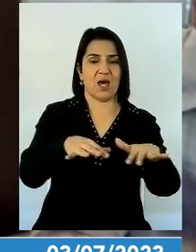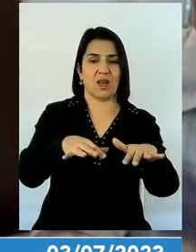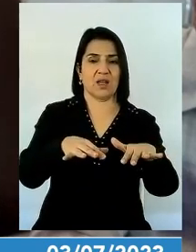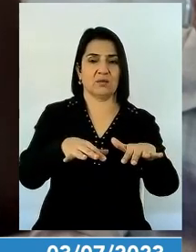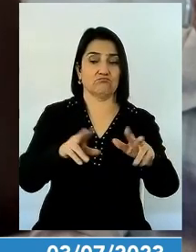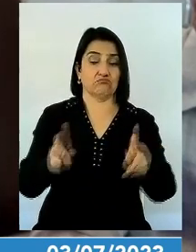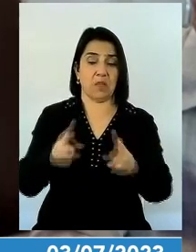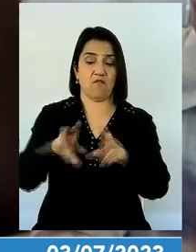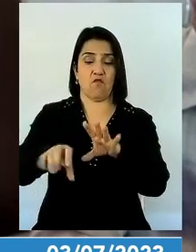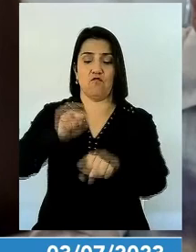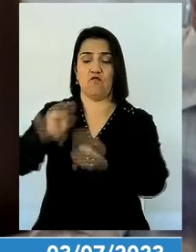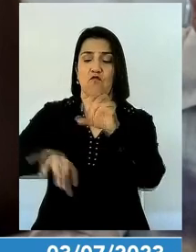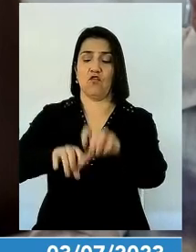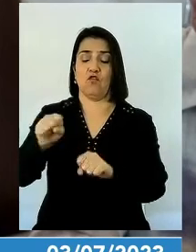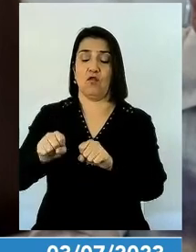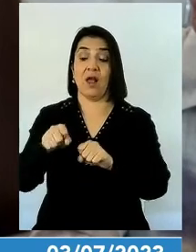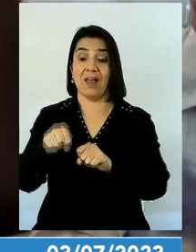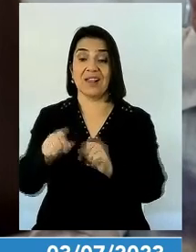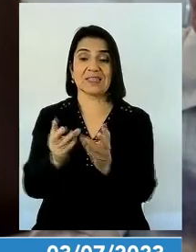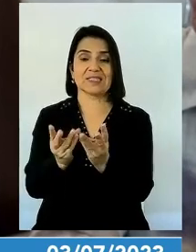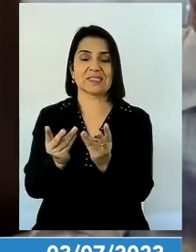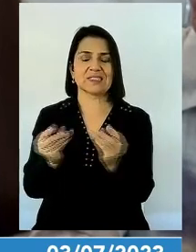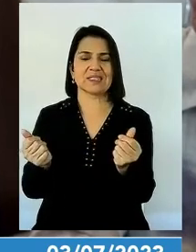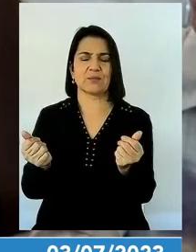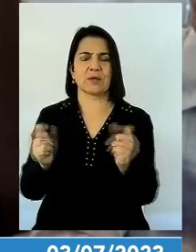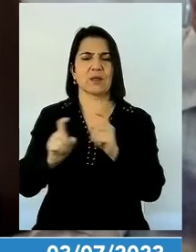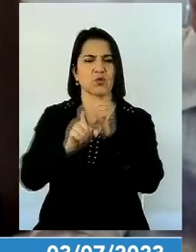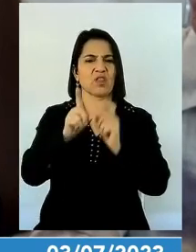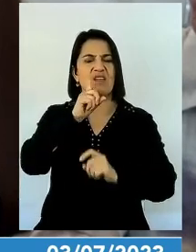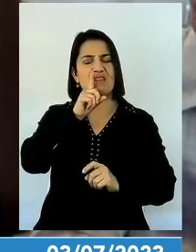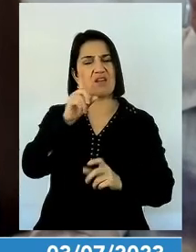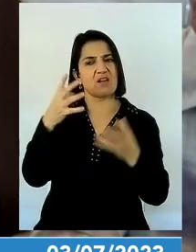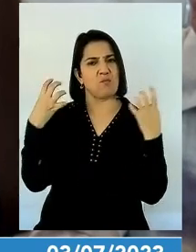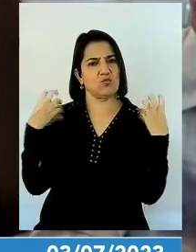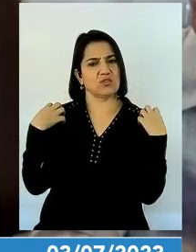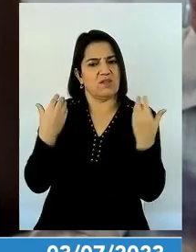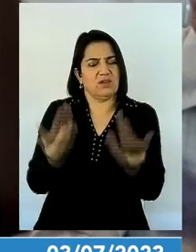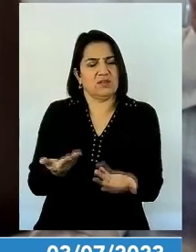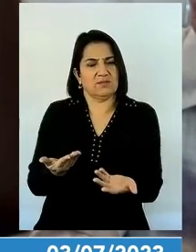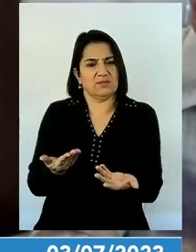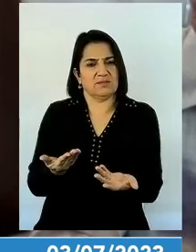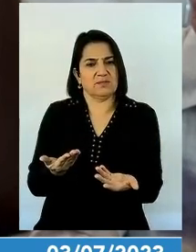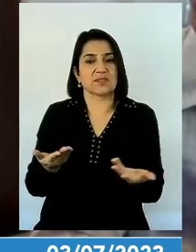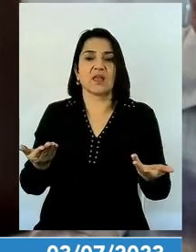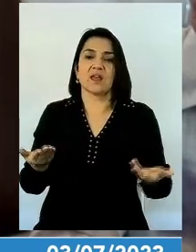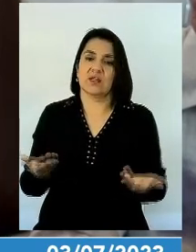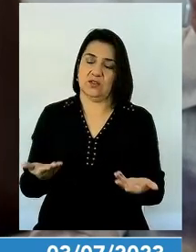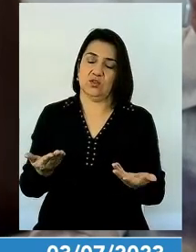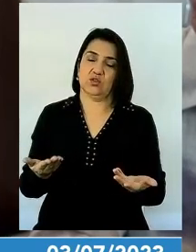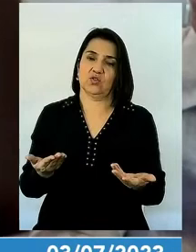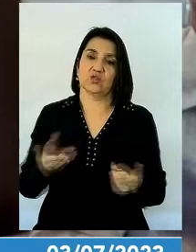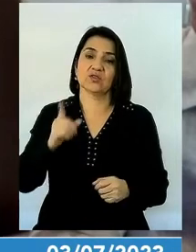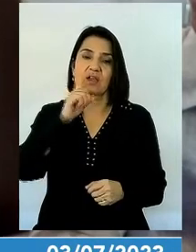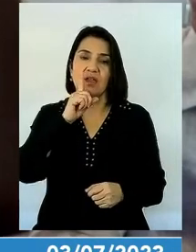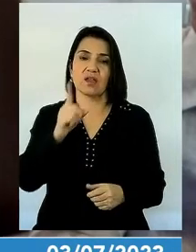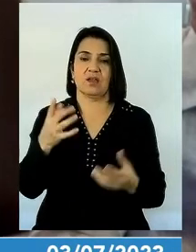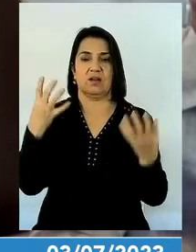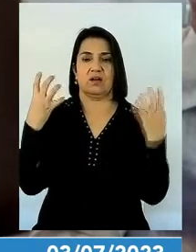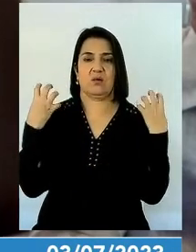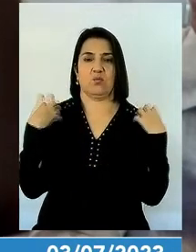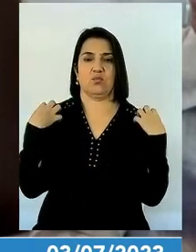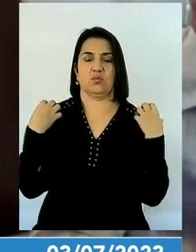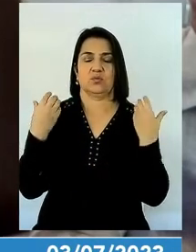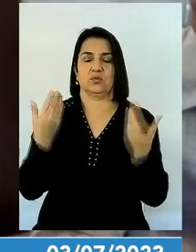desaparece, una de las preguntas es quién se hace responsable con respecto a eso. Entonces, en base a quién se hace responsable, es en